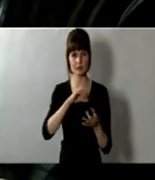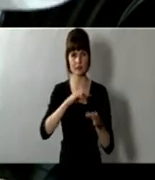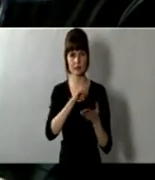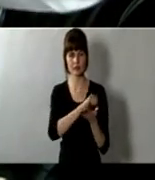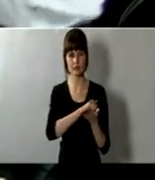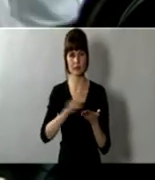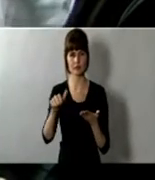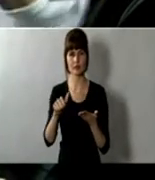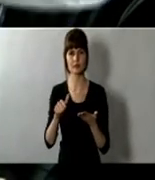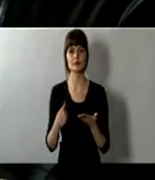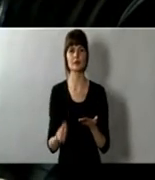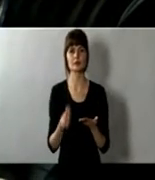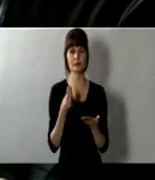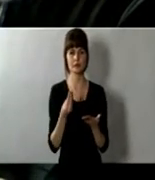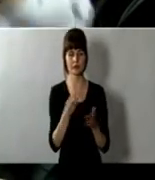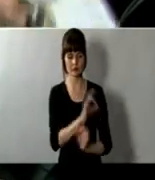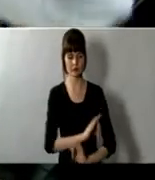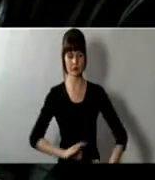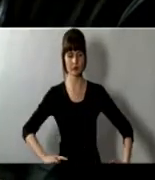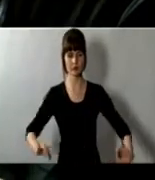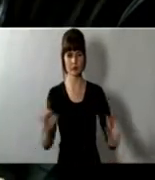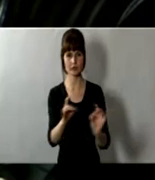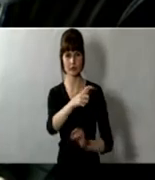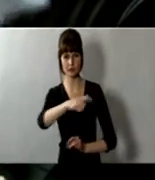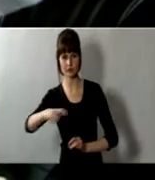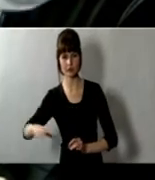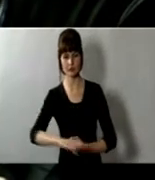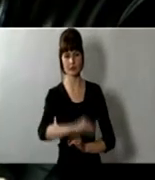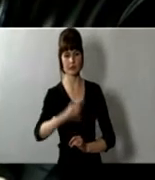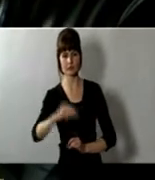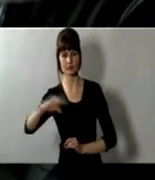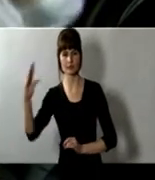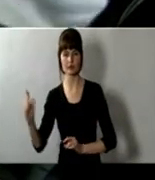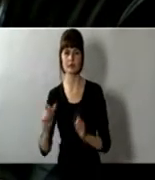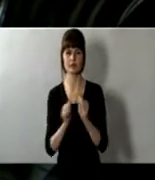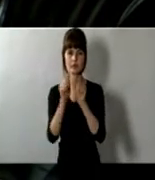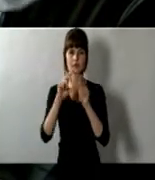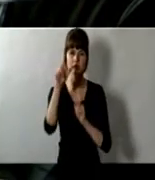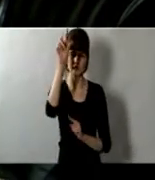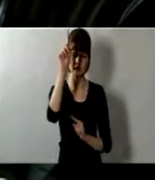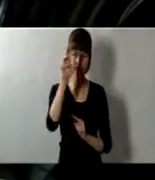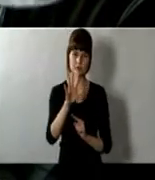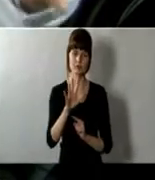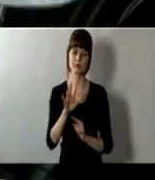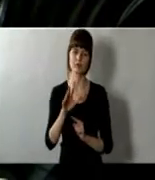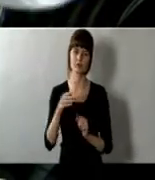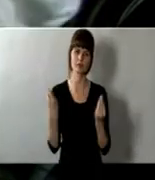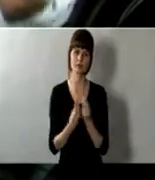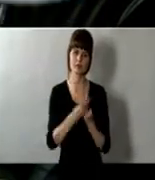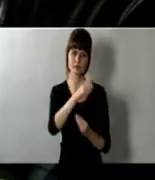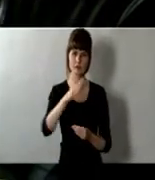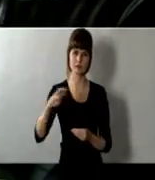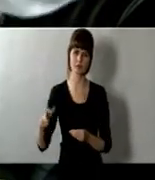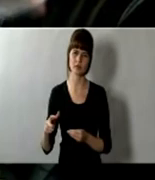Santo Que sirve Para salar Al mundo Para condimentar Al mundo Con tu palabra Padre Cuantos hermanos Y